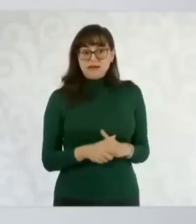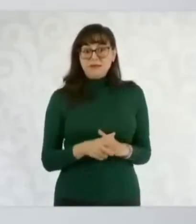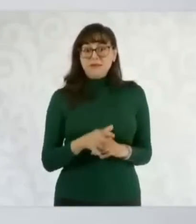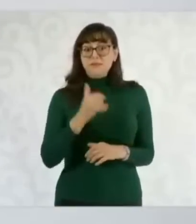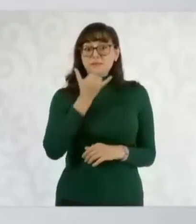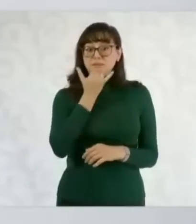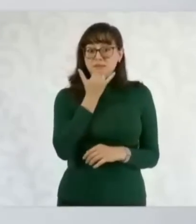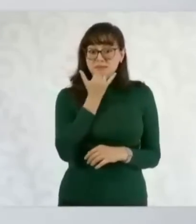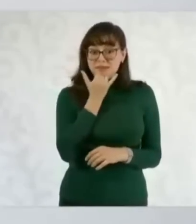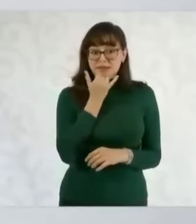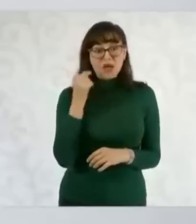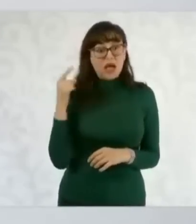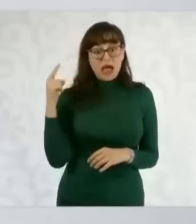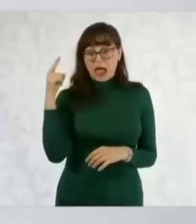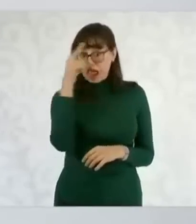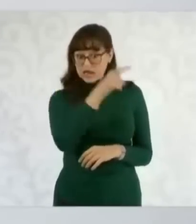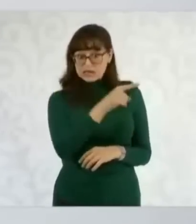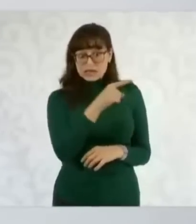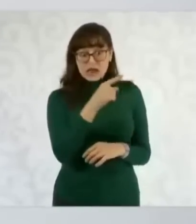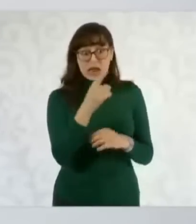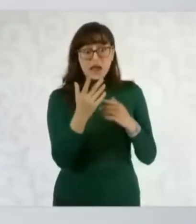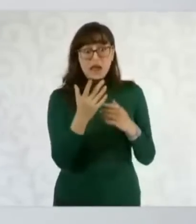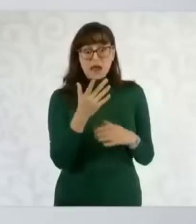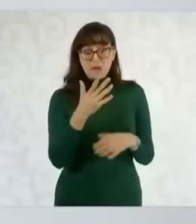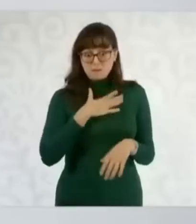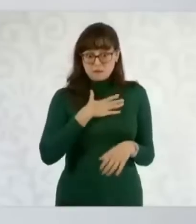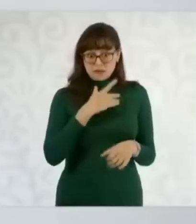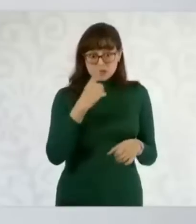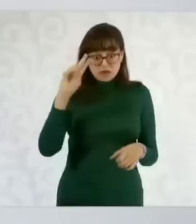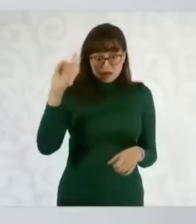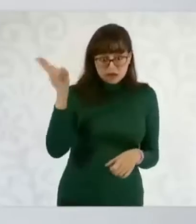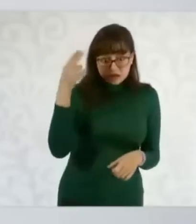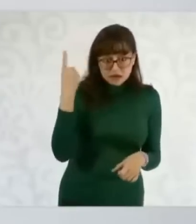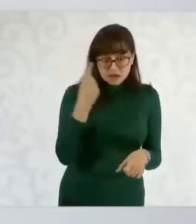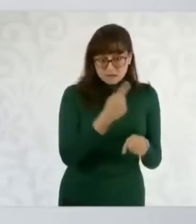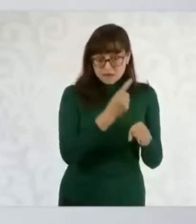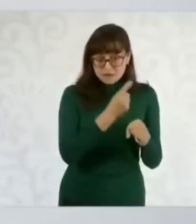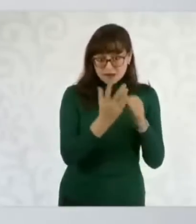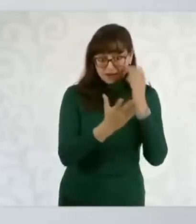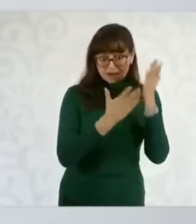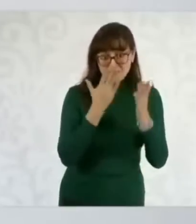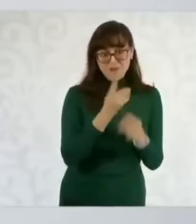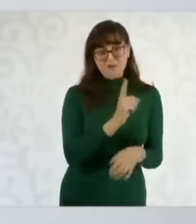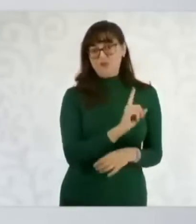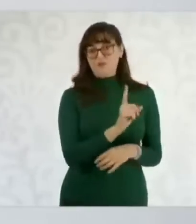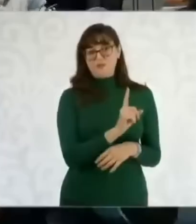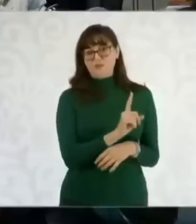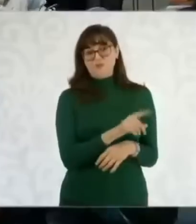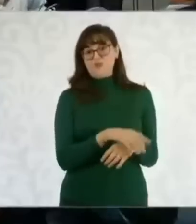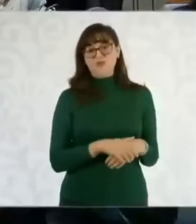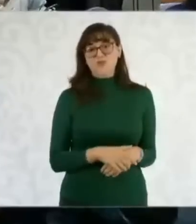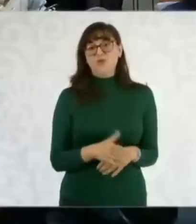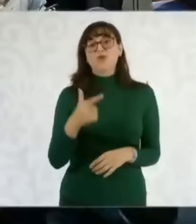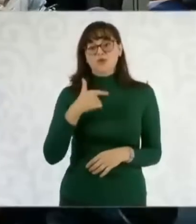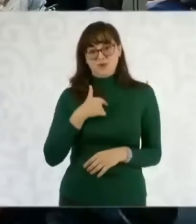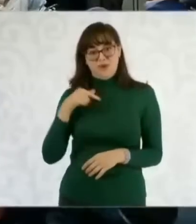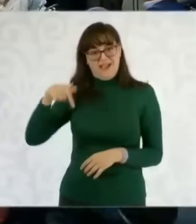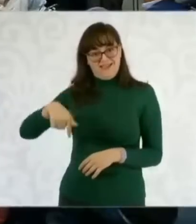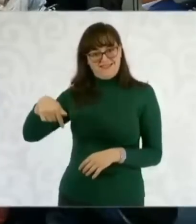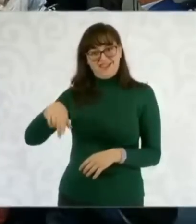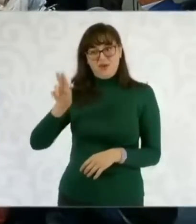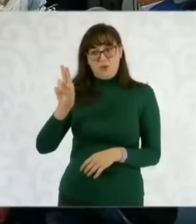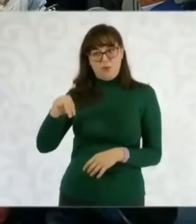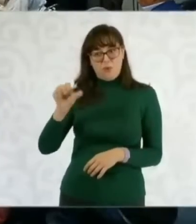mater, la Universidad de Berkeley en California. Mi alma mater es la UNAM. Mi doctorado, yo tengo un título